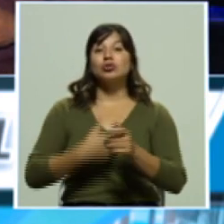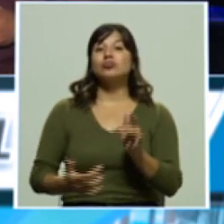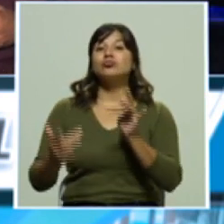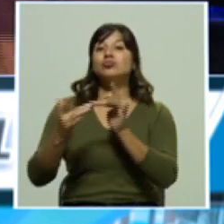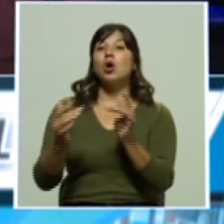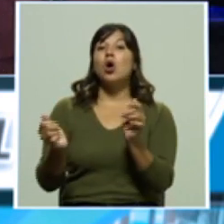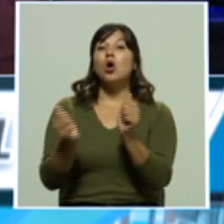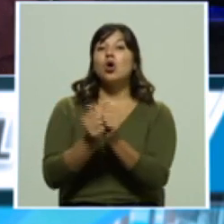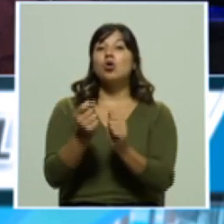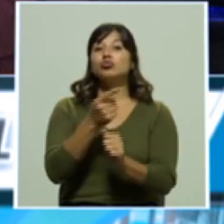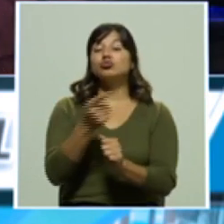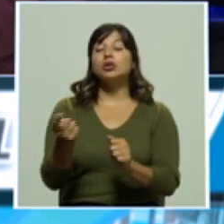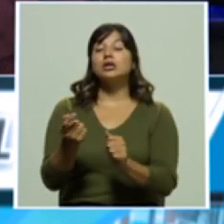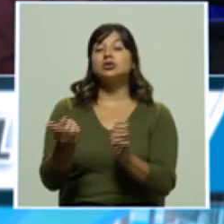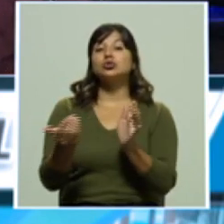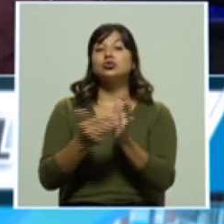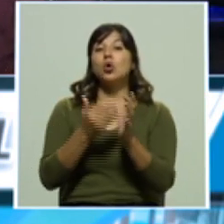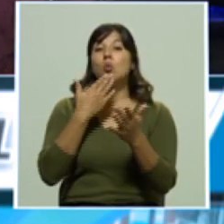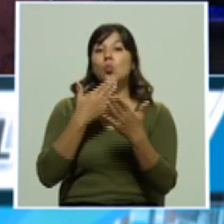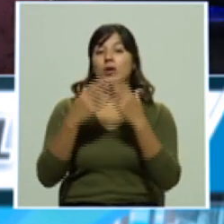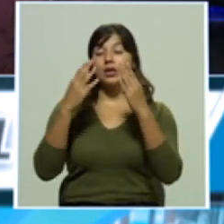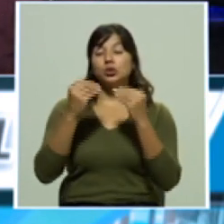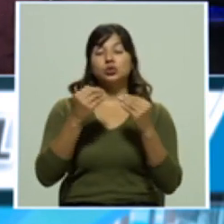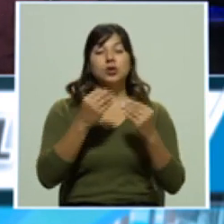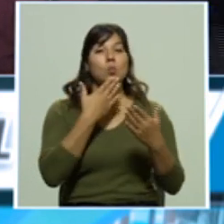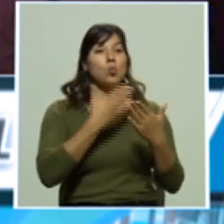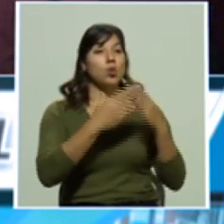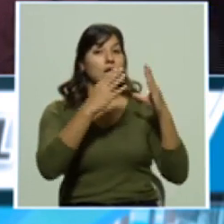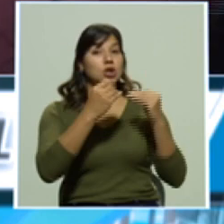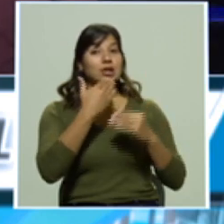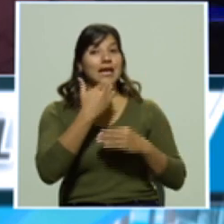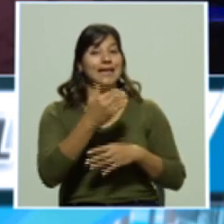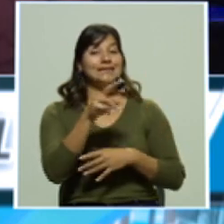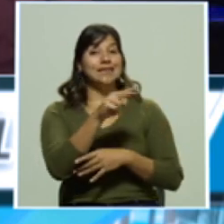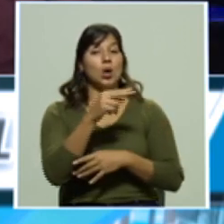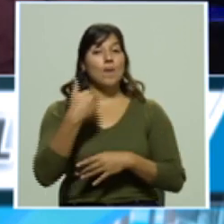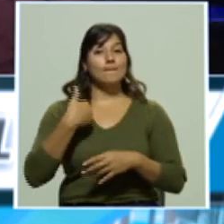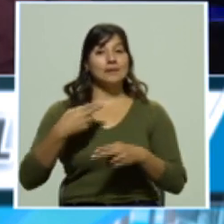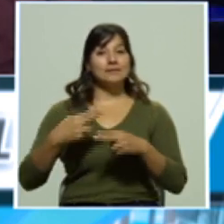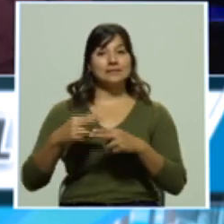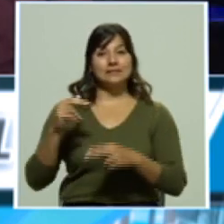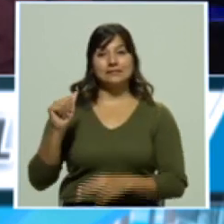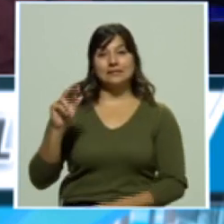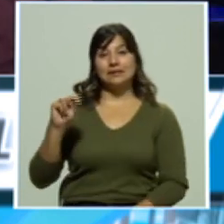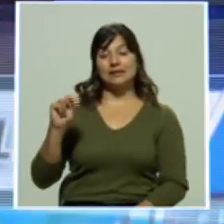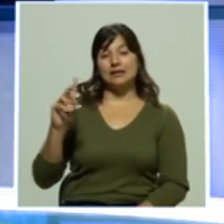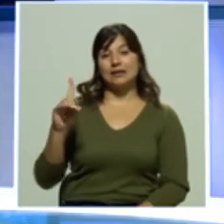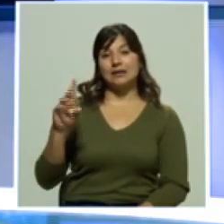estudio. Buenas noches. Buenas noches, muchas gracias a nuestro compañero Andrés Ortiz.